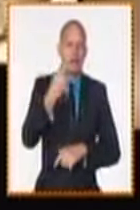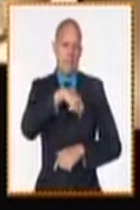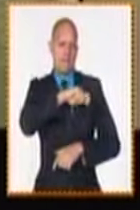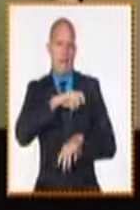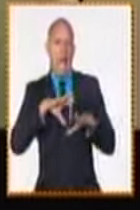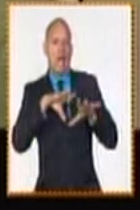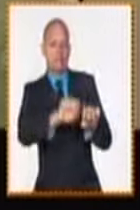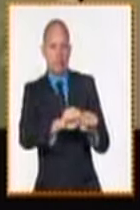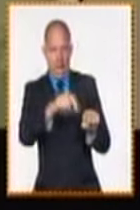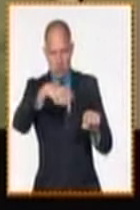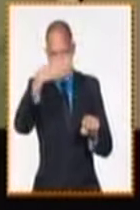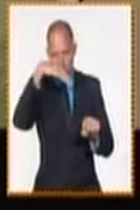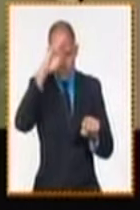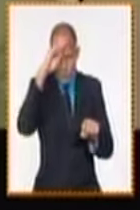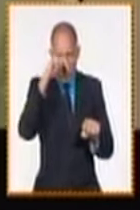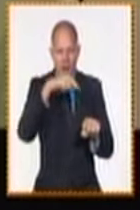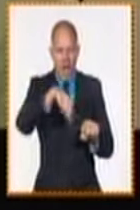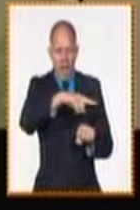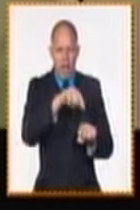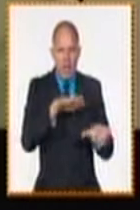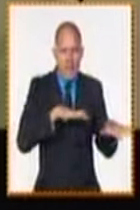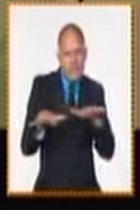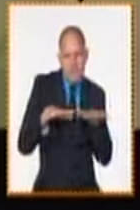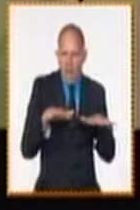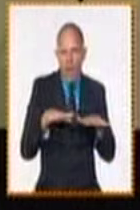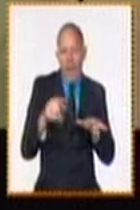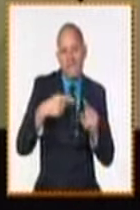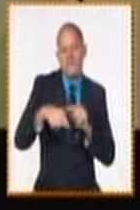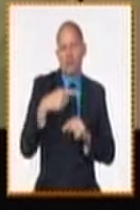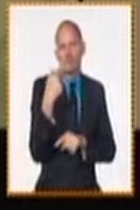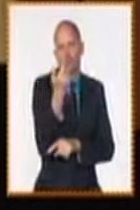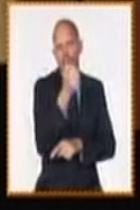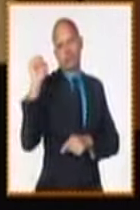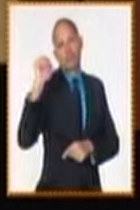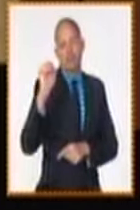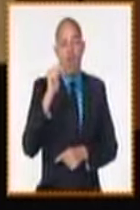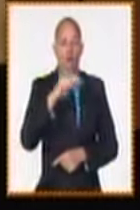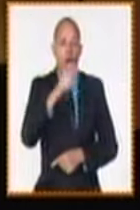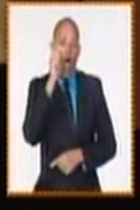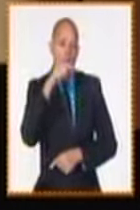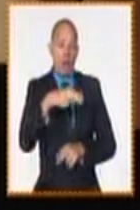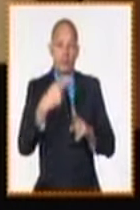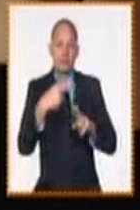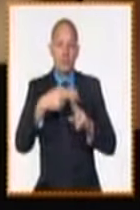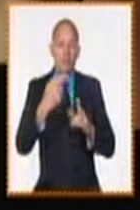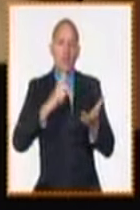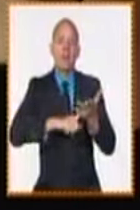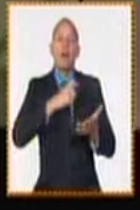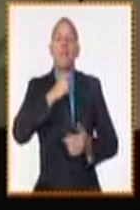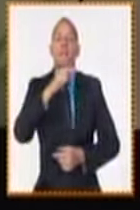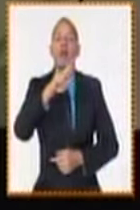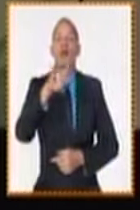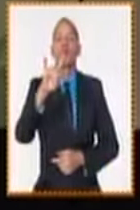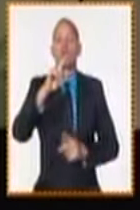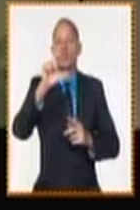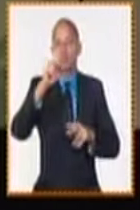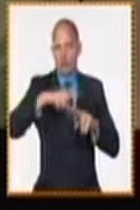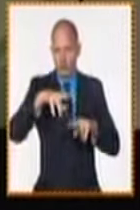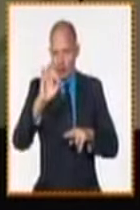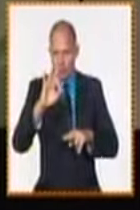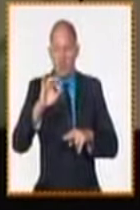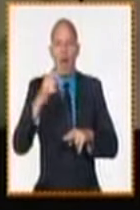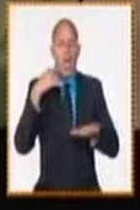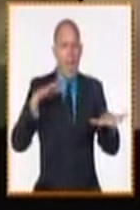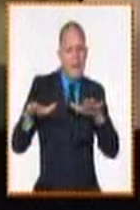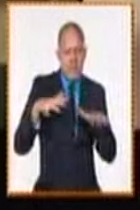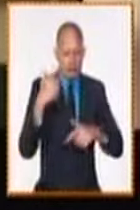las Antillas. Entonces, Perucho Figueredo, uno de los líderes de aquel despertar, pide al músico bayamés Manuel Muñoz que orquestara una